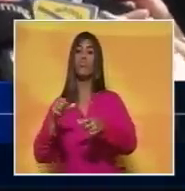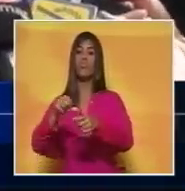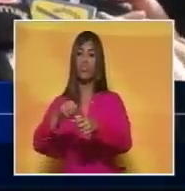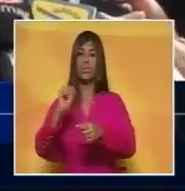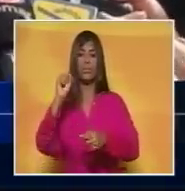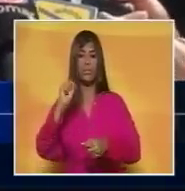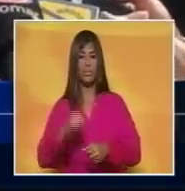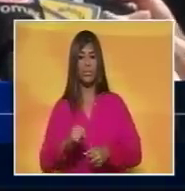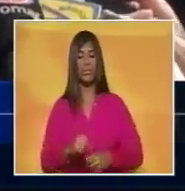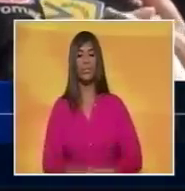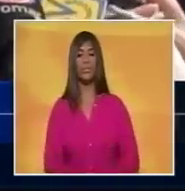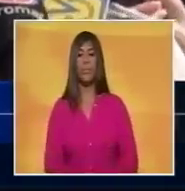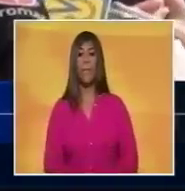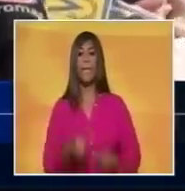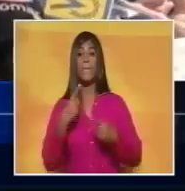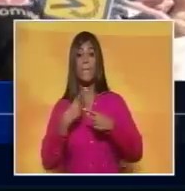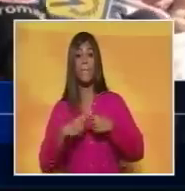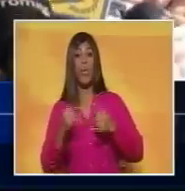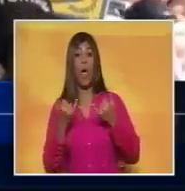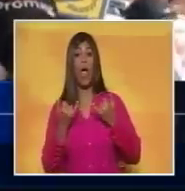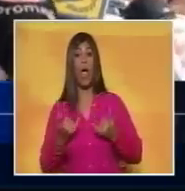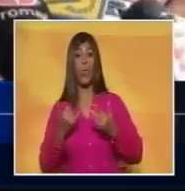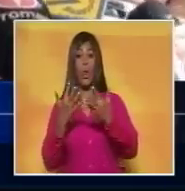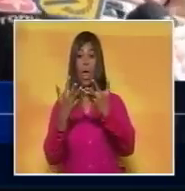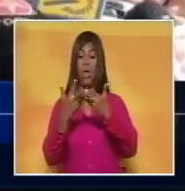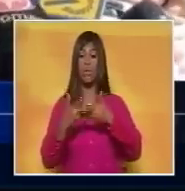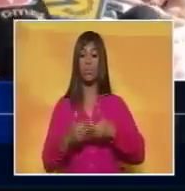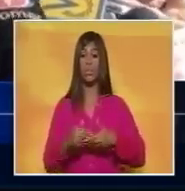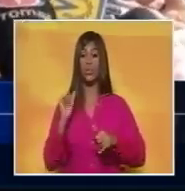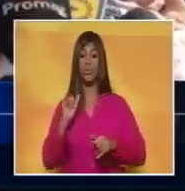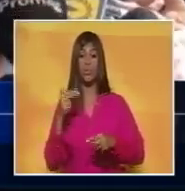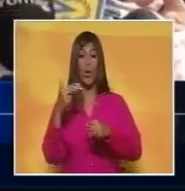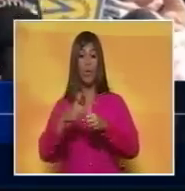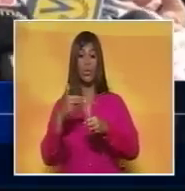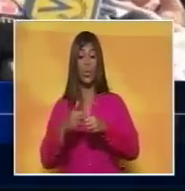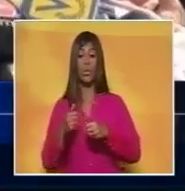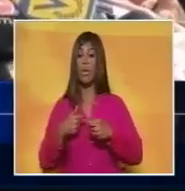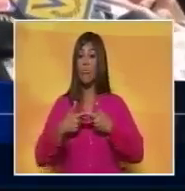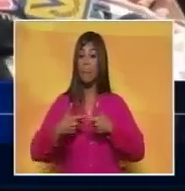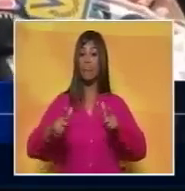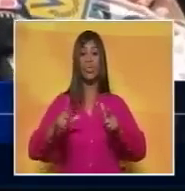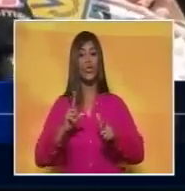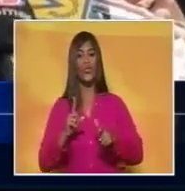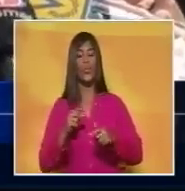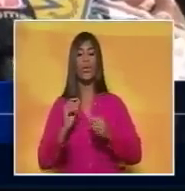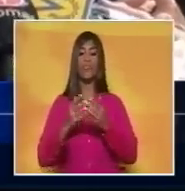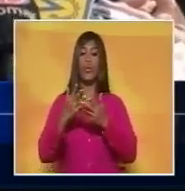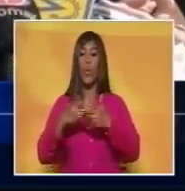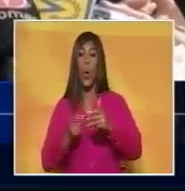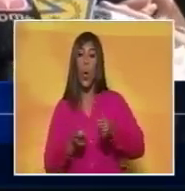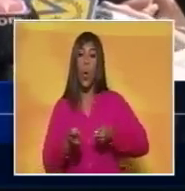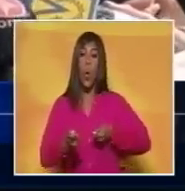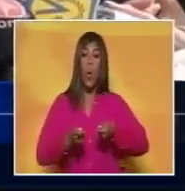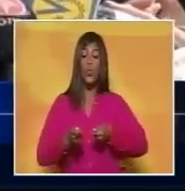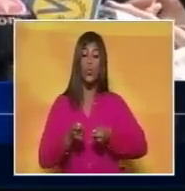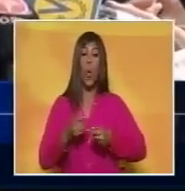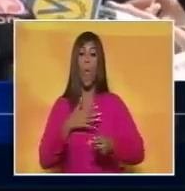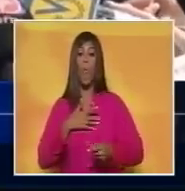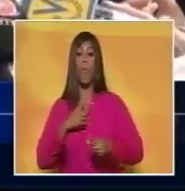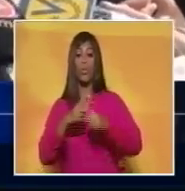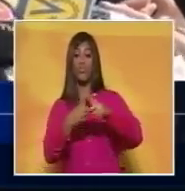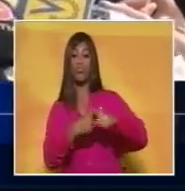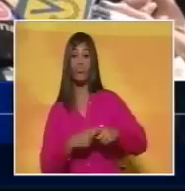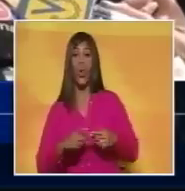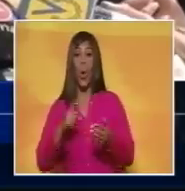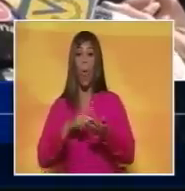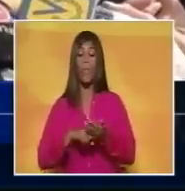hay una administración pues de ese combustible hasta que se logren en totalidad pues que